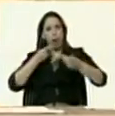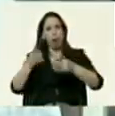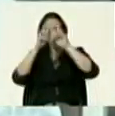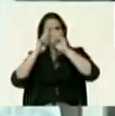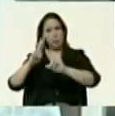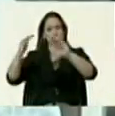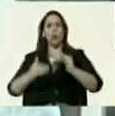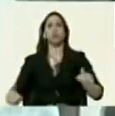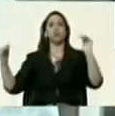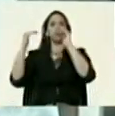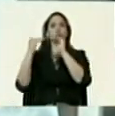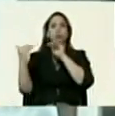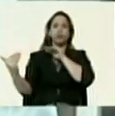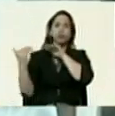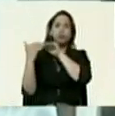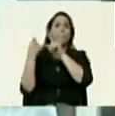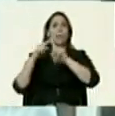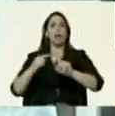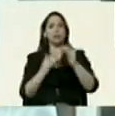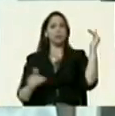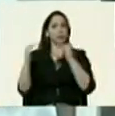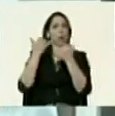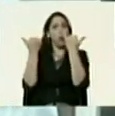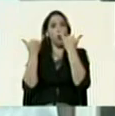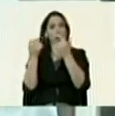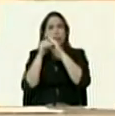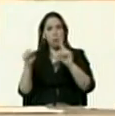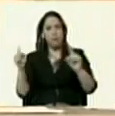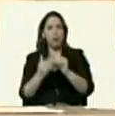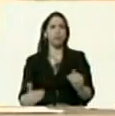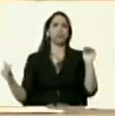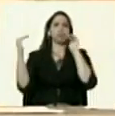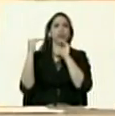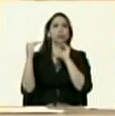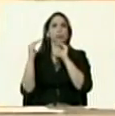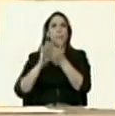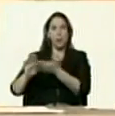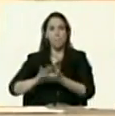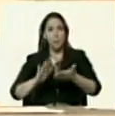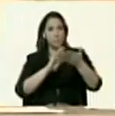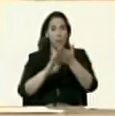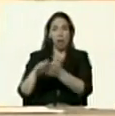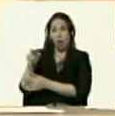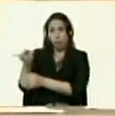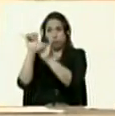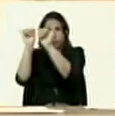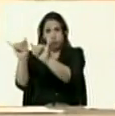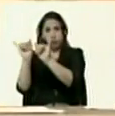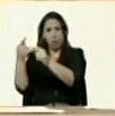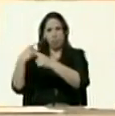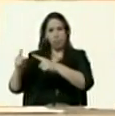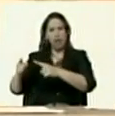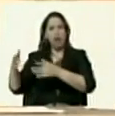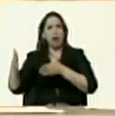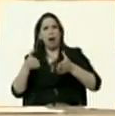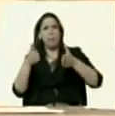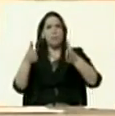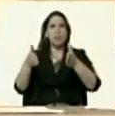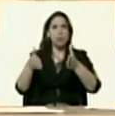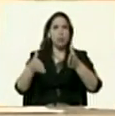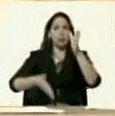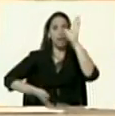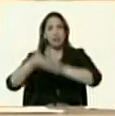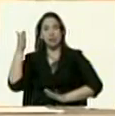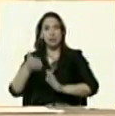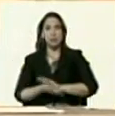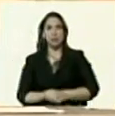iguales para superar nuestras actuales diferencias y para que ellos tengan un camino para salirse del